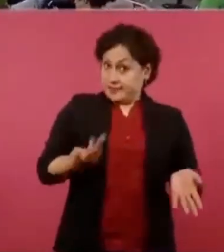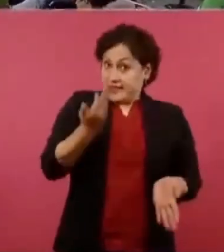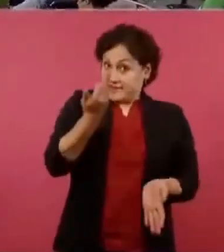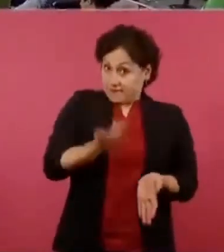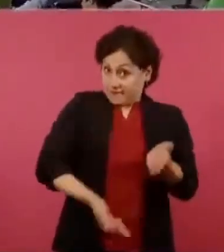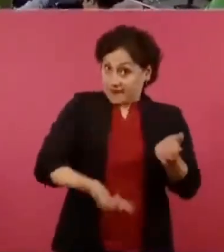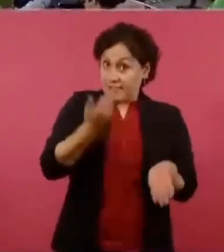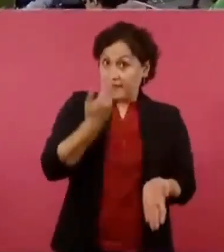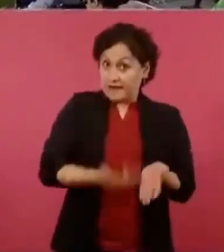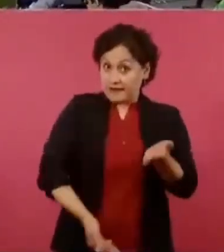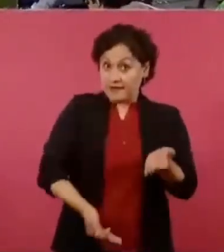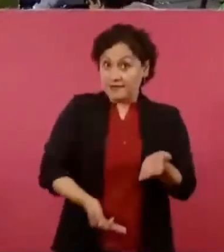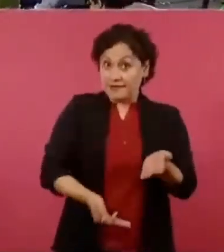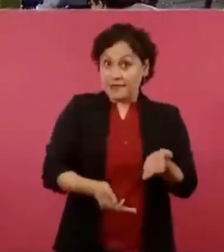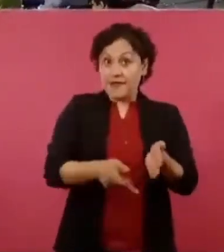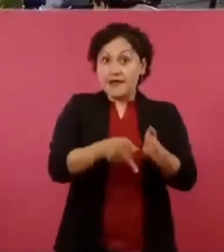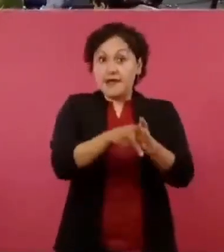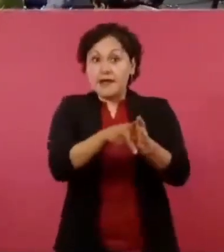reforma?